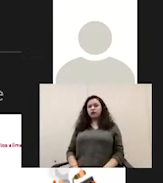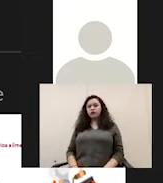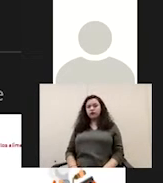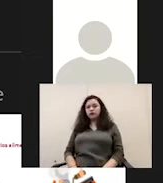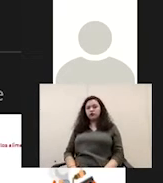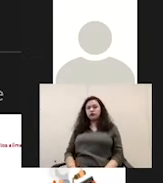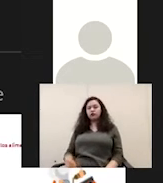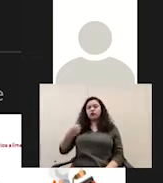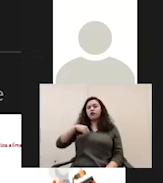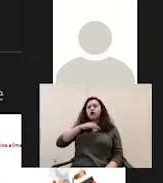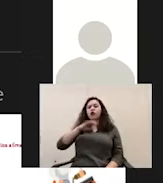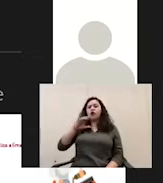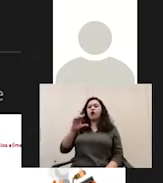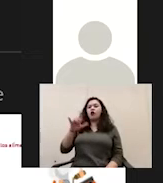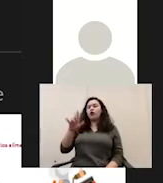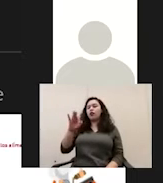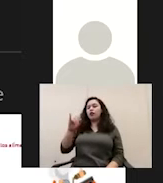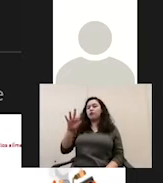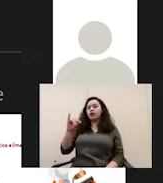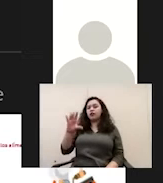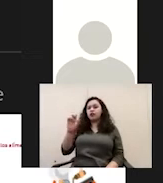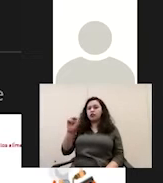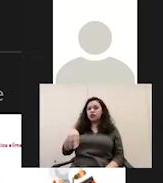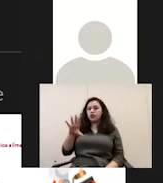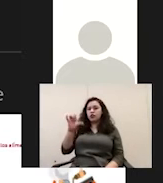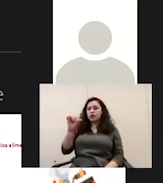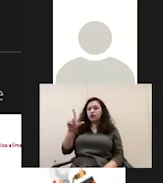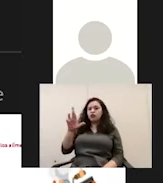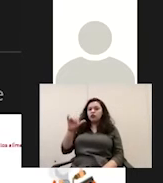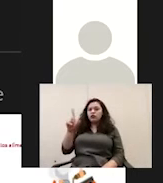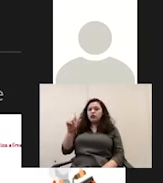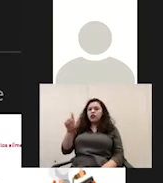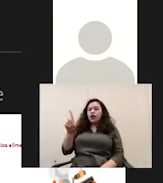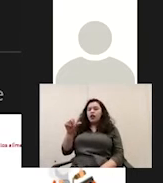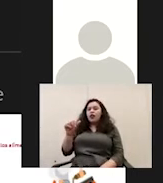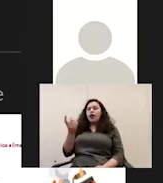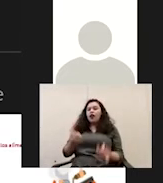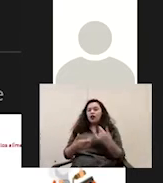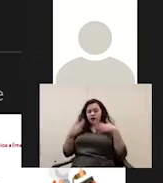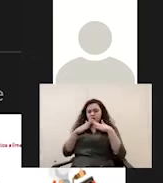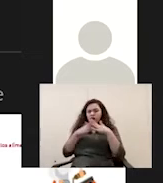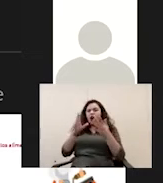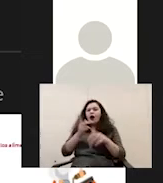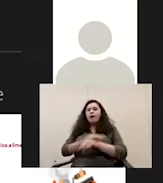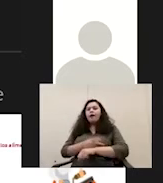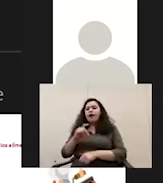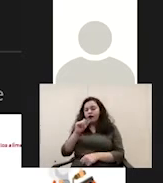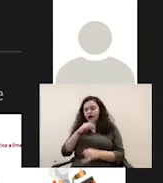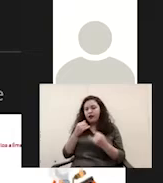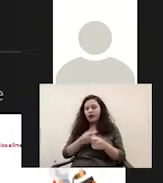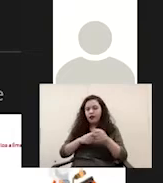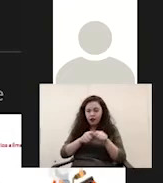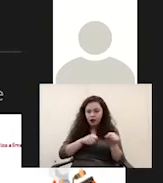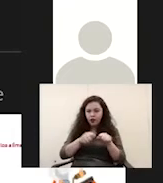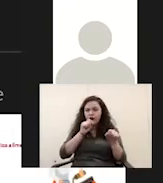llamamos contaminación cruzada. Esta contaminación cruzada muchas veces se da incluso en nuestra casa. Utilizamos el mismo cuchillo que utilizamos